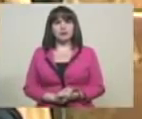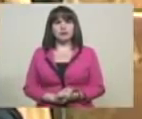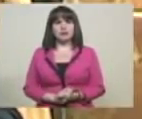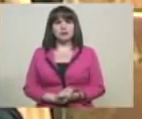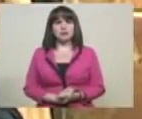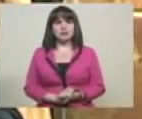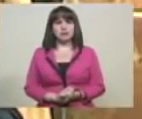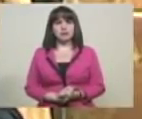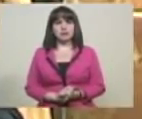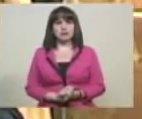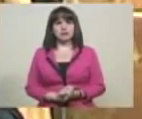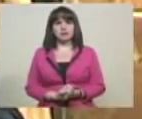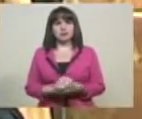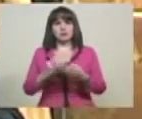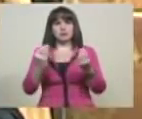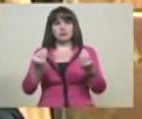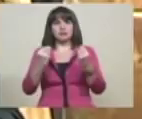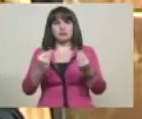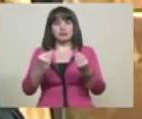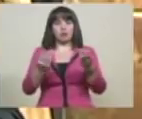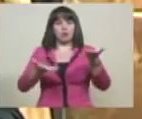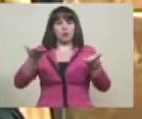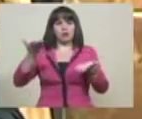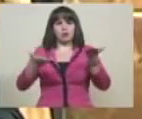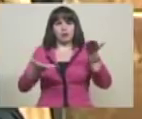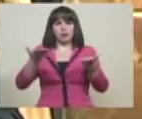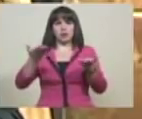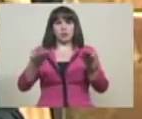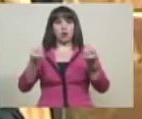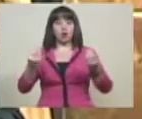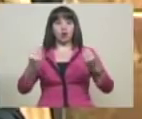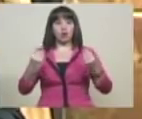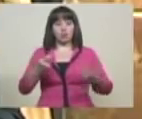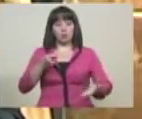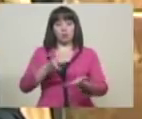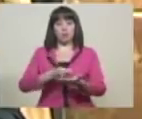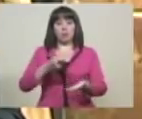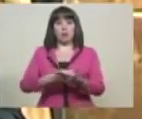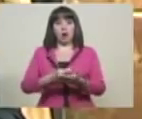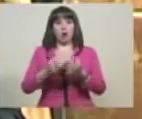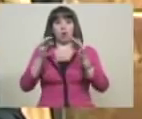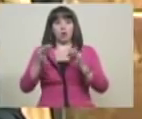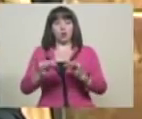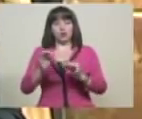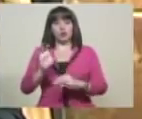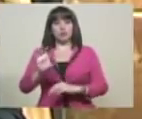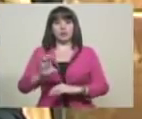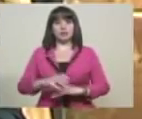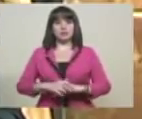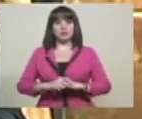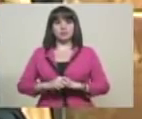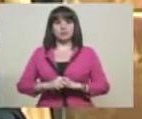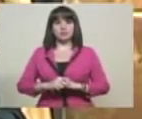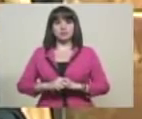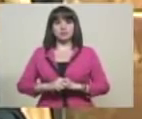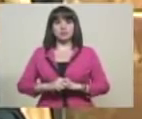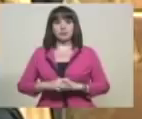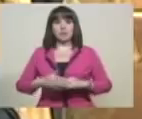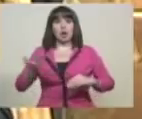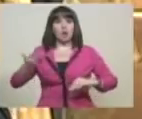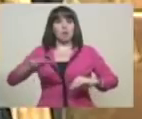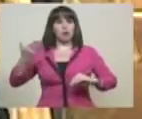y establecer un equilibrio en la fijación de los precios justos del país. Esto es